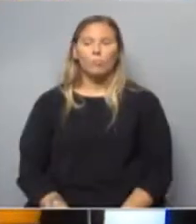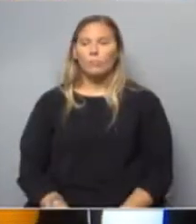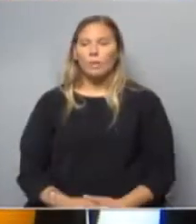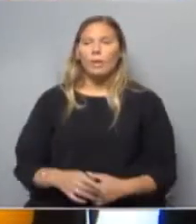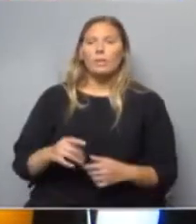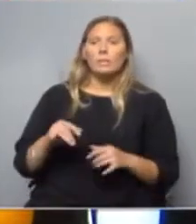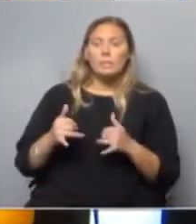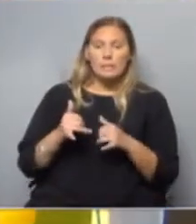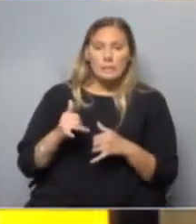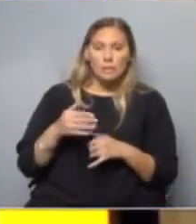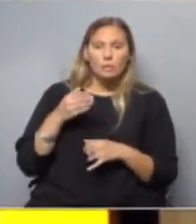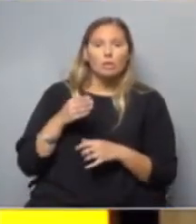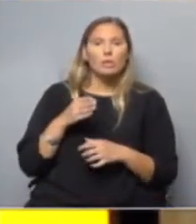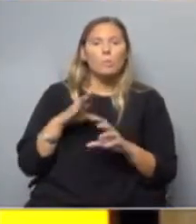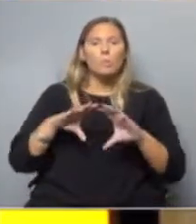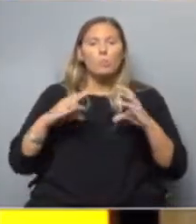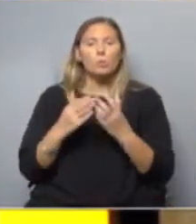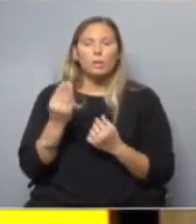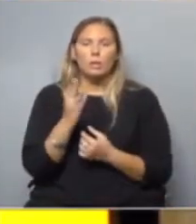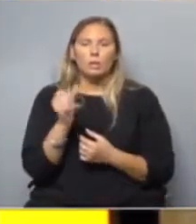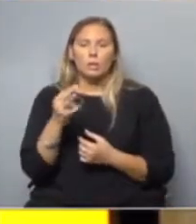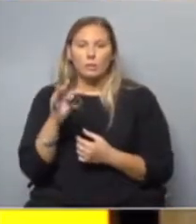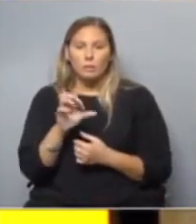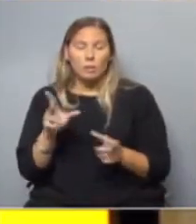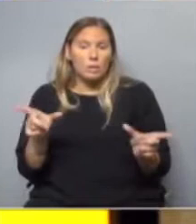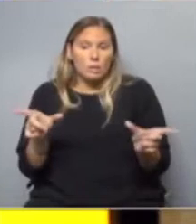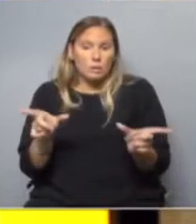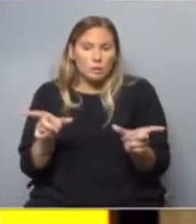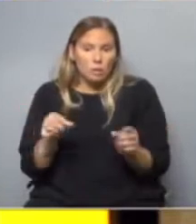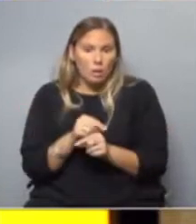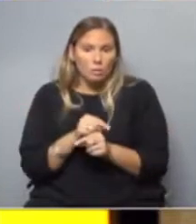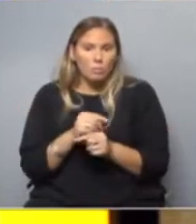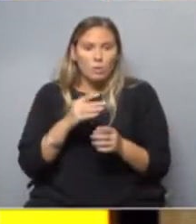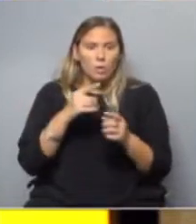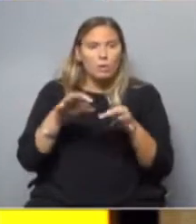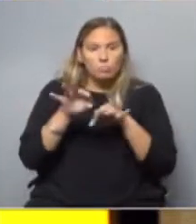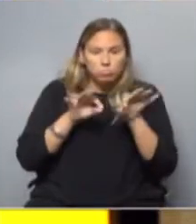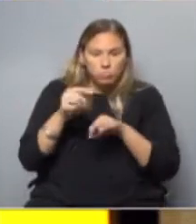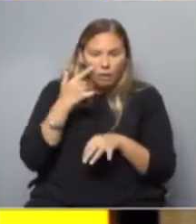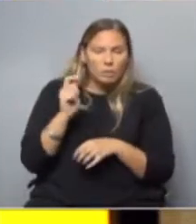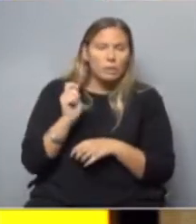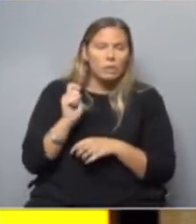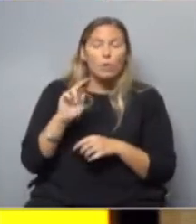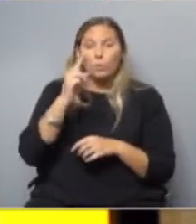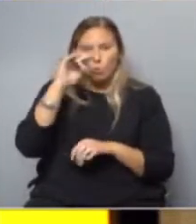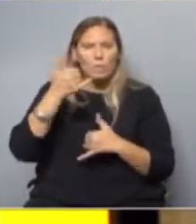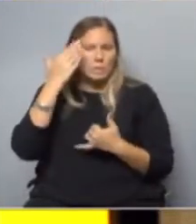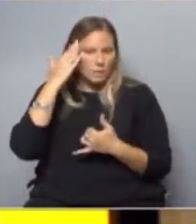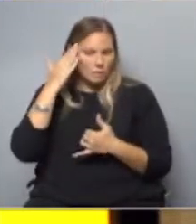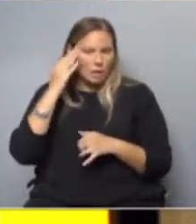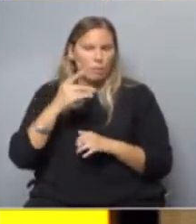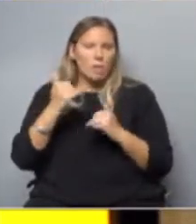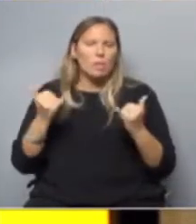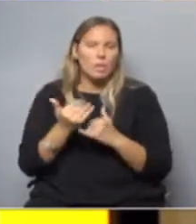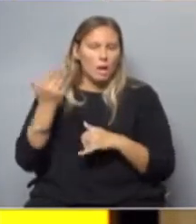La Celeste va al Mundial de Qatar. Terminó la fase de la eliminatoria para el Mundial. Uruguay, ustedes lo saben, ya desde hace unos